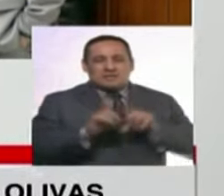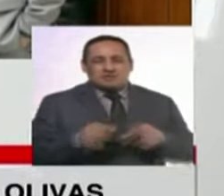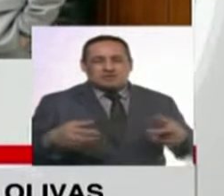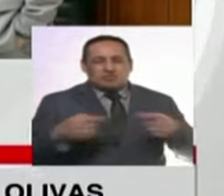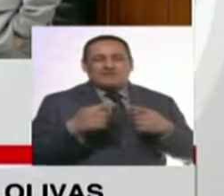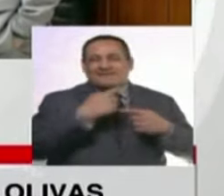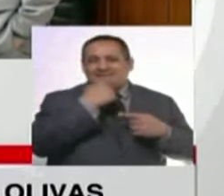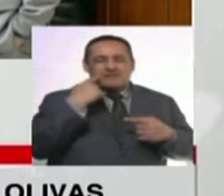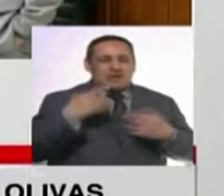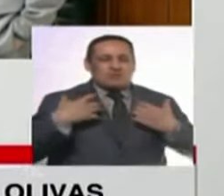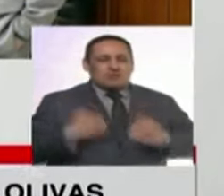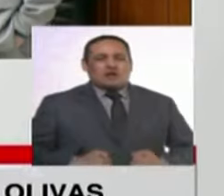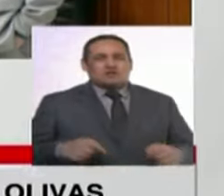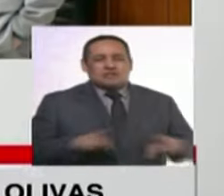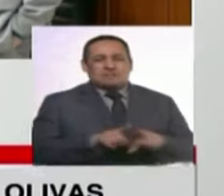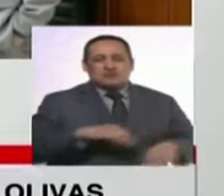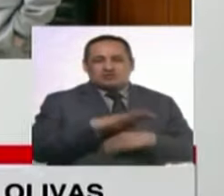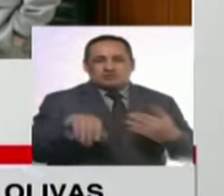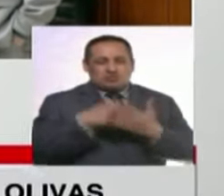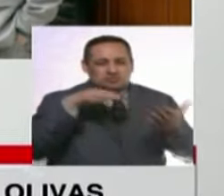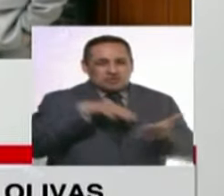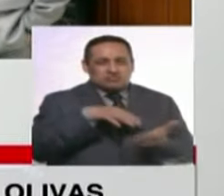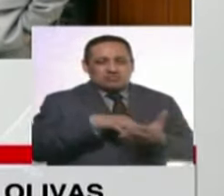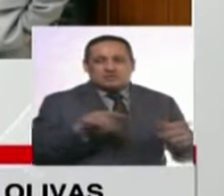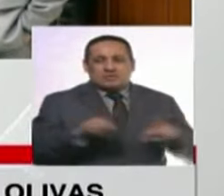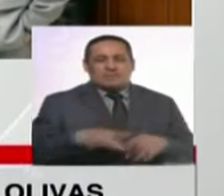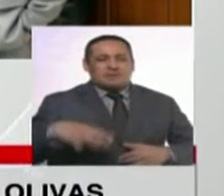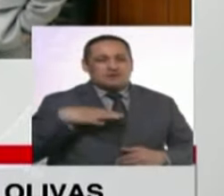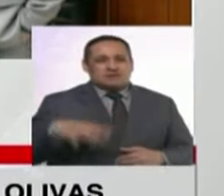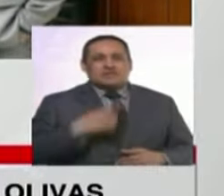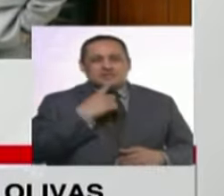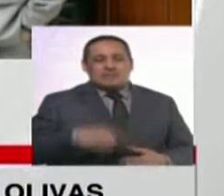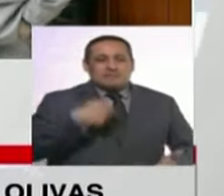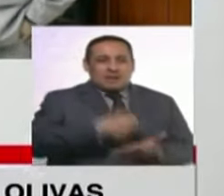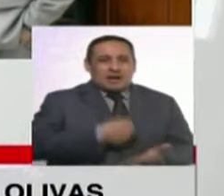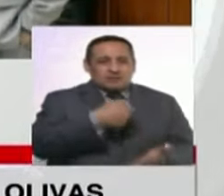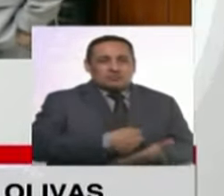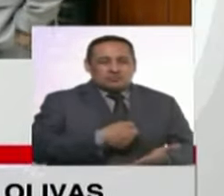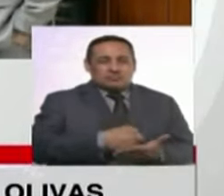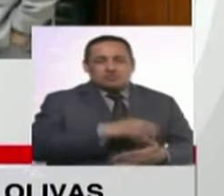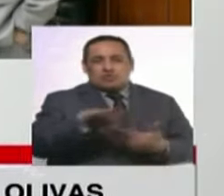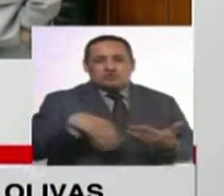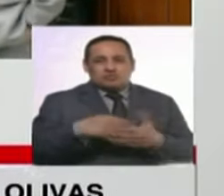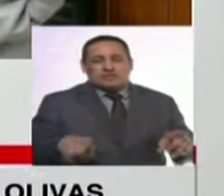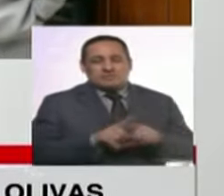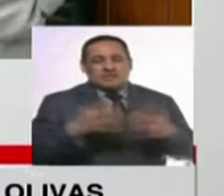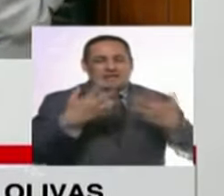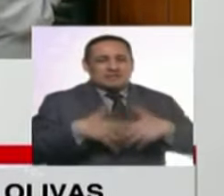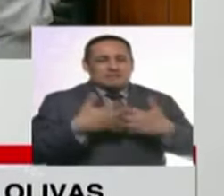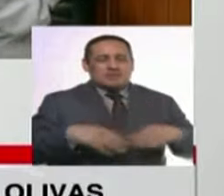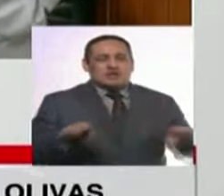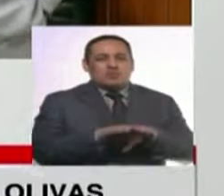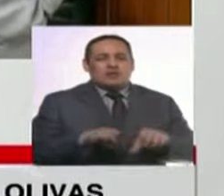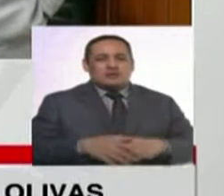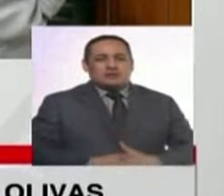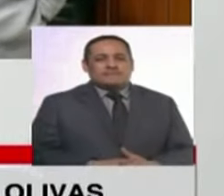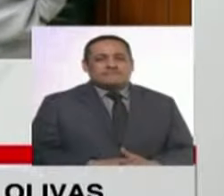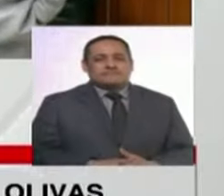odontólogos los abogados y todos los estudios privados están pagando cupo y las empresas de igual